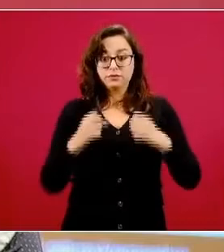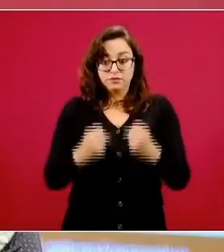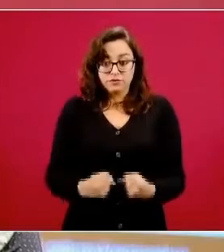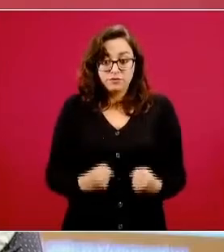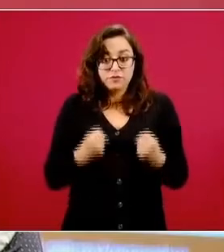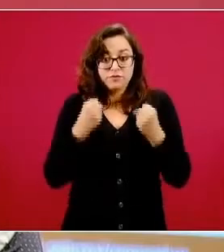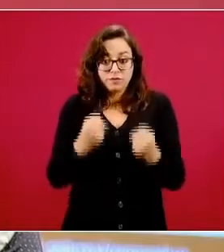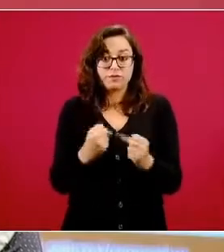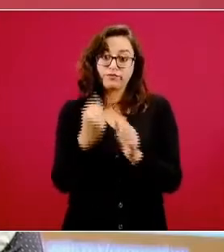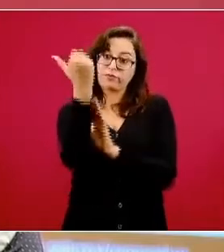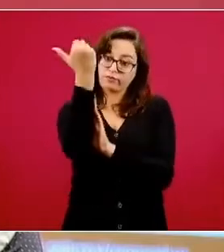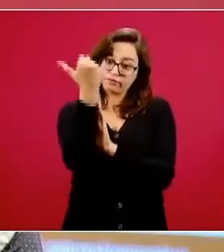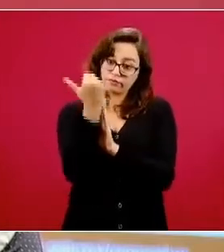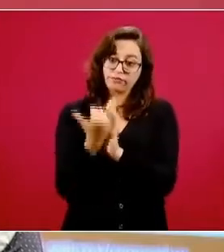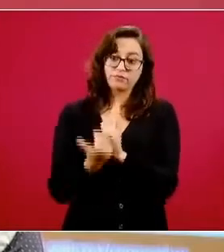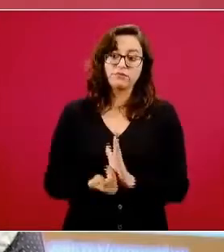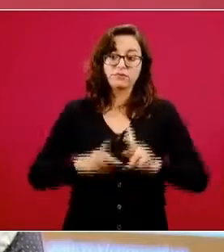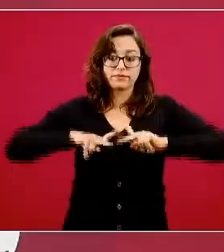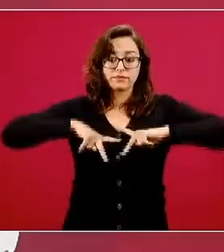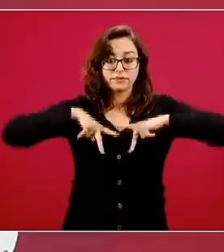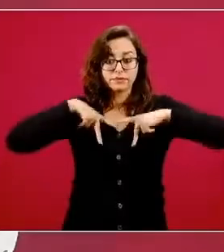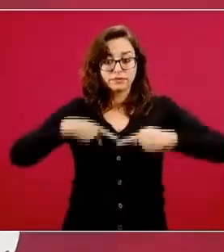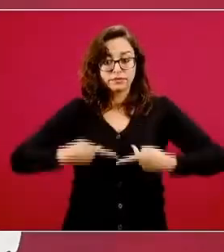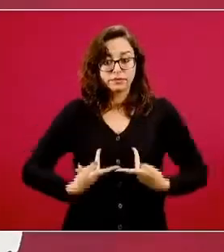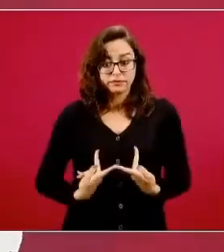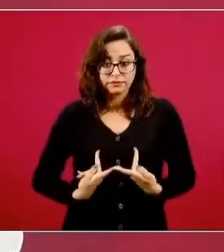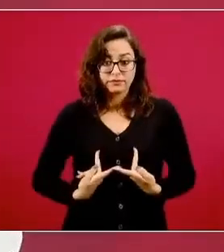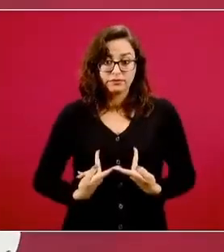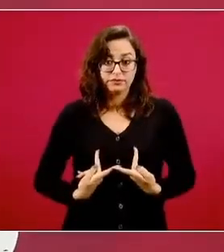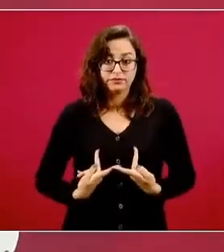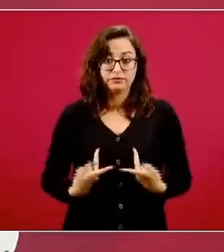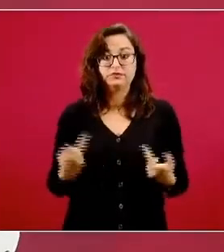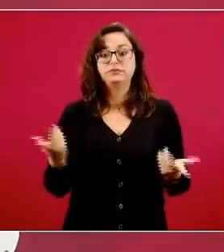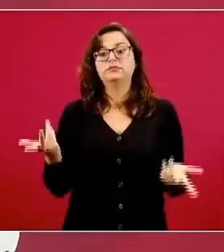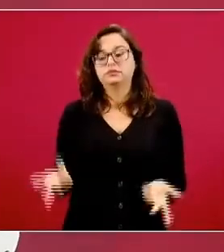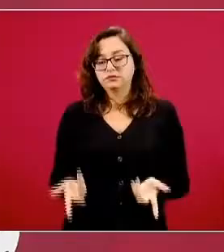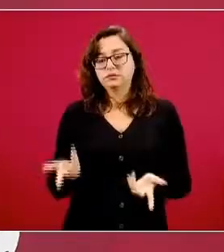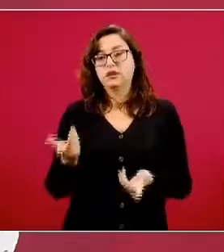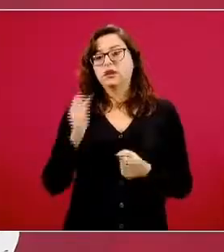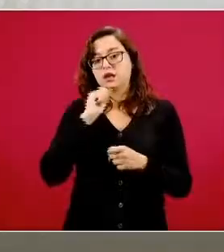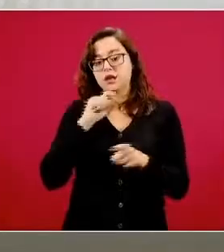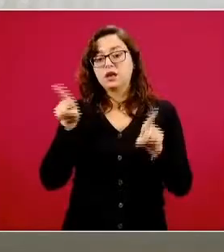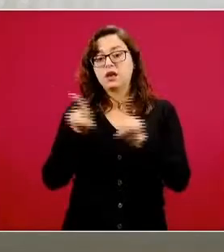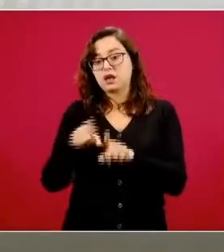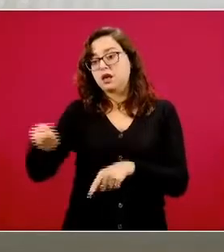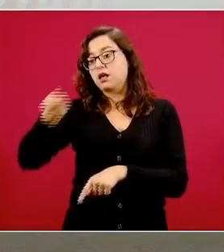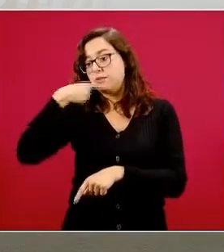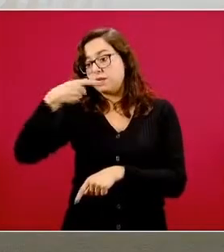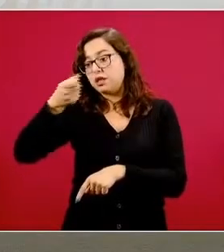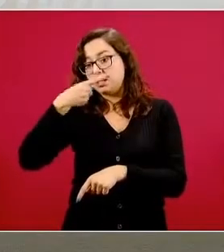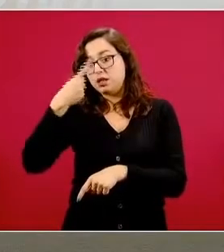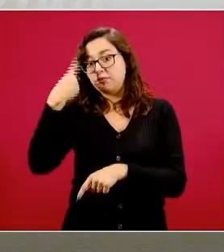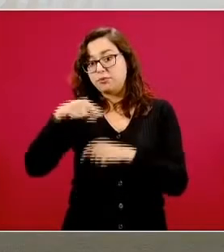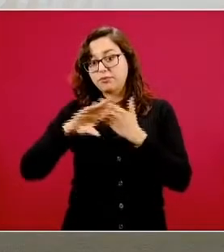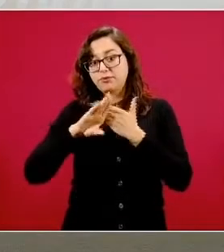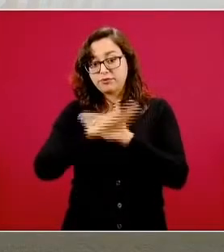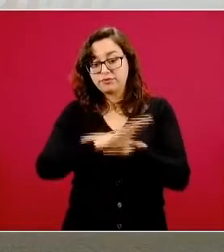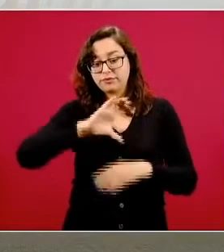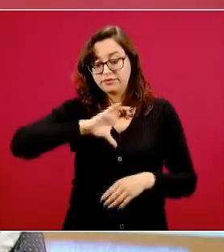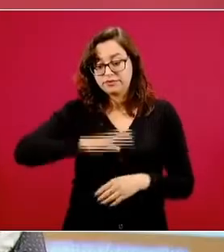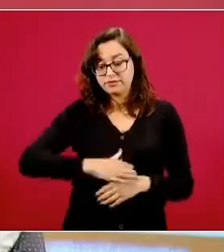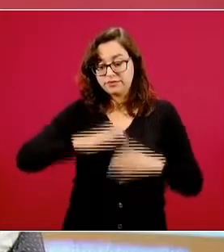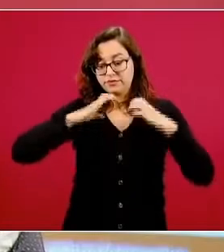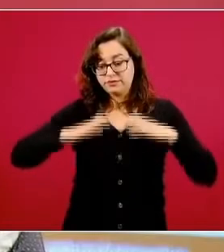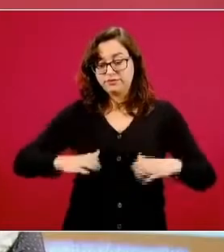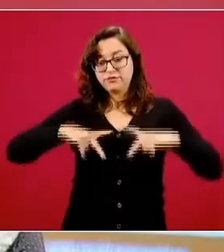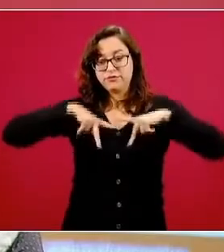el sistema inmunológico, lo tiene deprimido. Los tratamientos contra el cáncer lo deprimen todavía más, y entonces